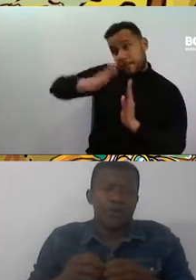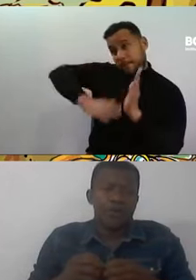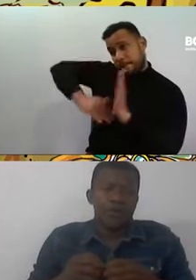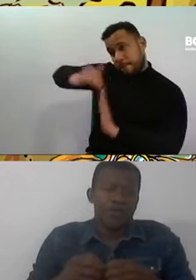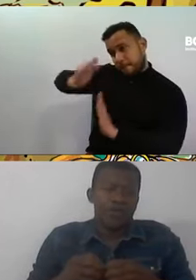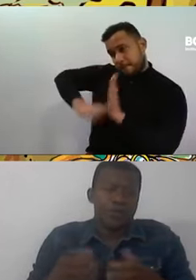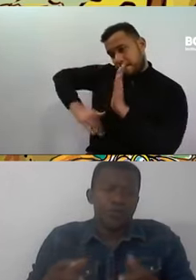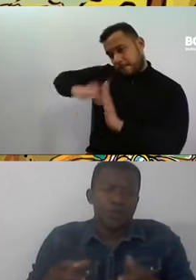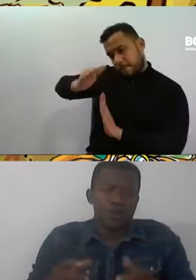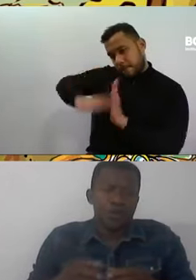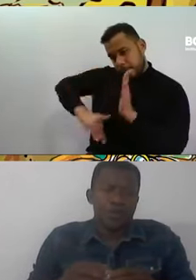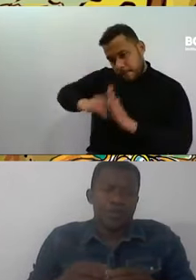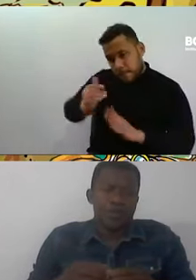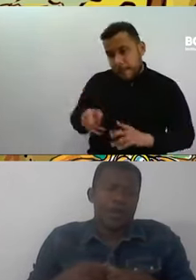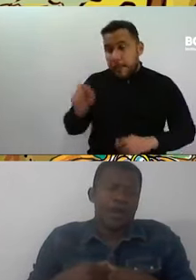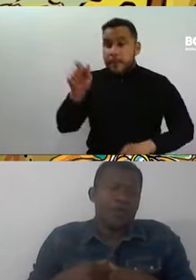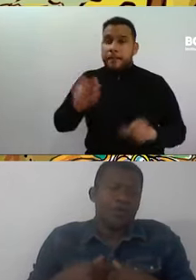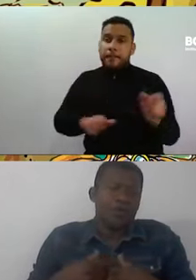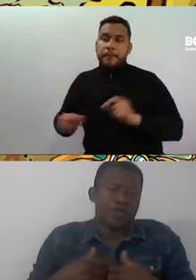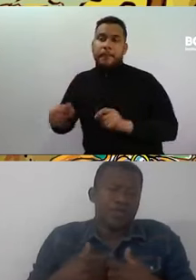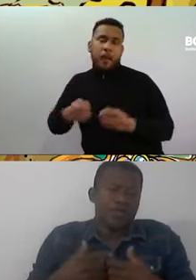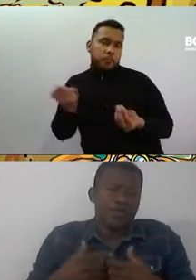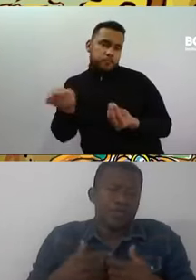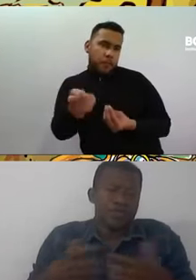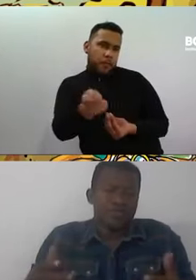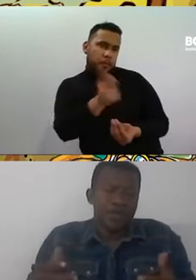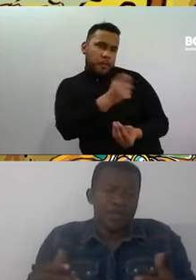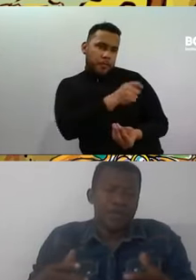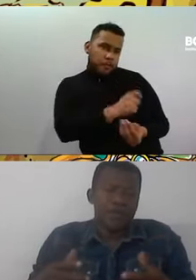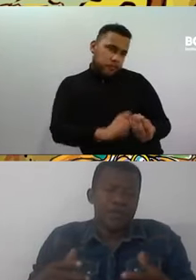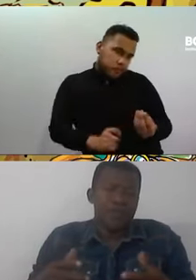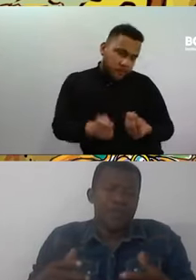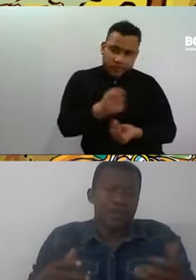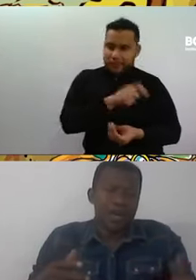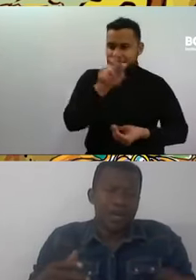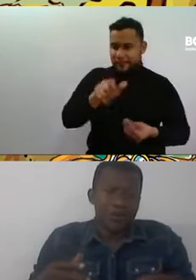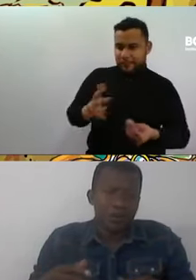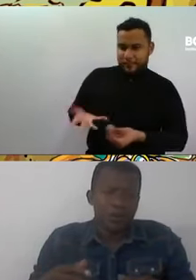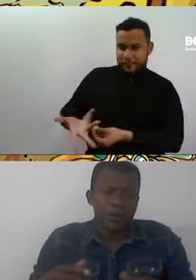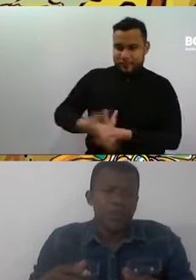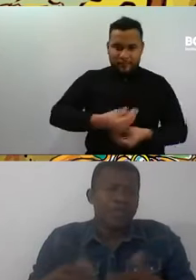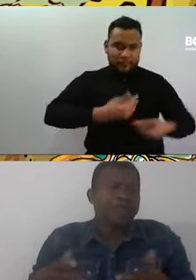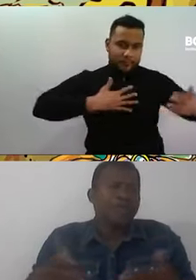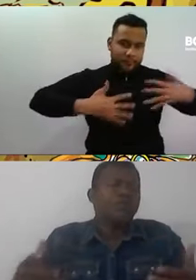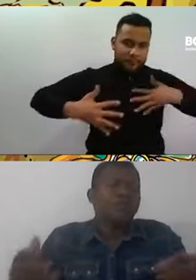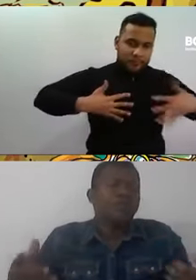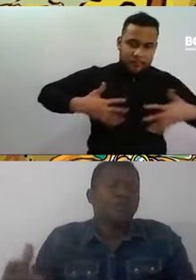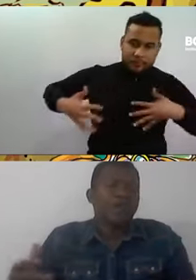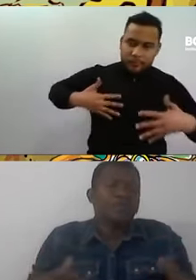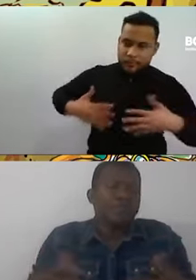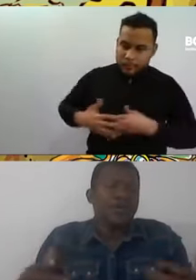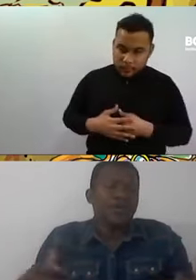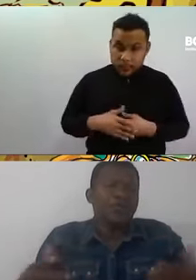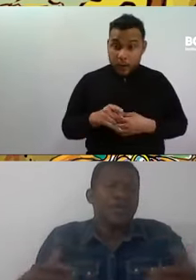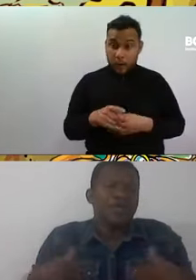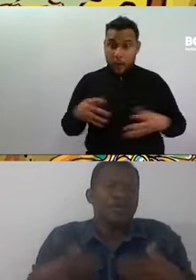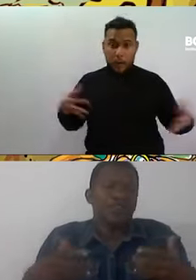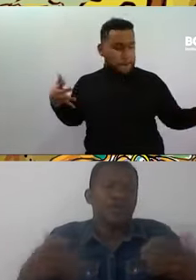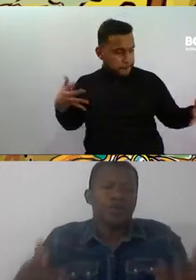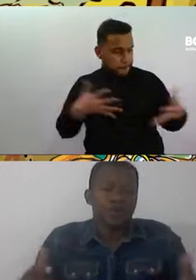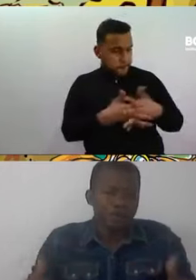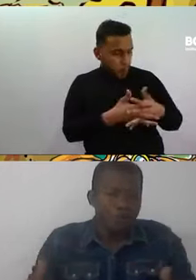trabajos de escultores, trabajos de artistas del teatro, que está muy emparentado con